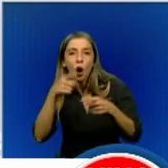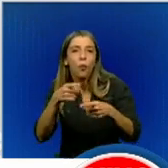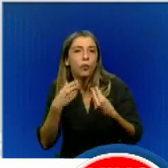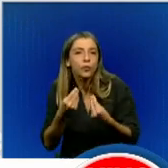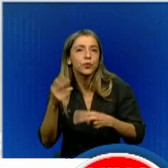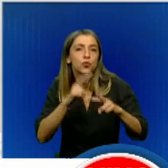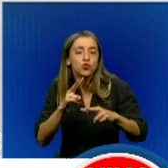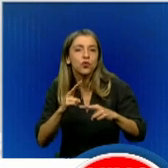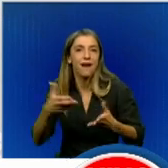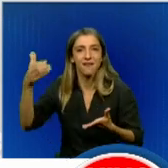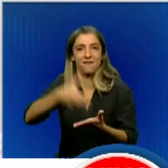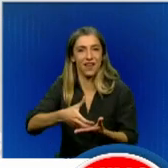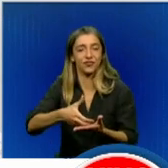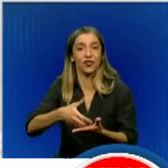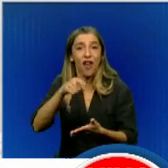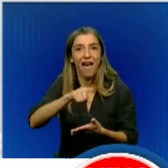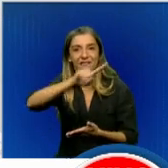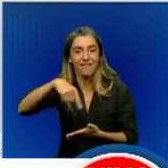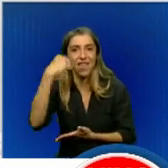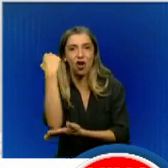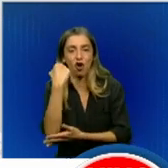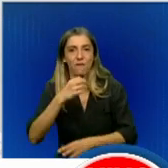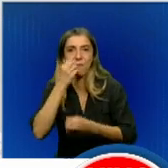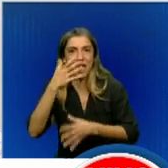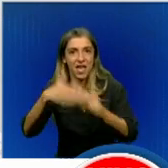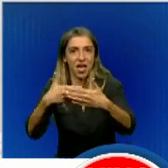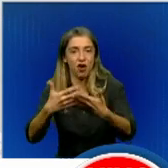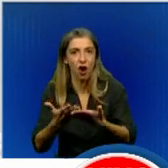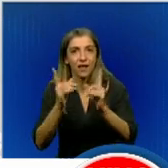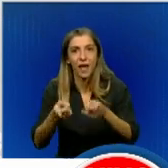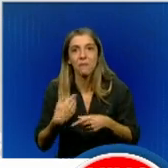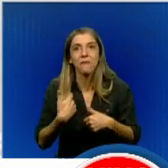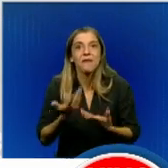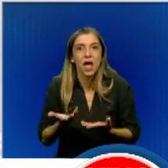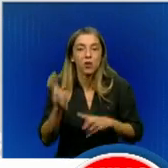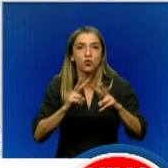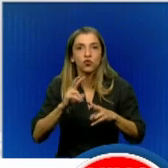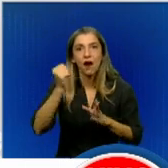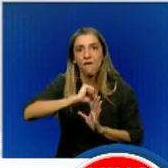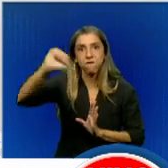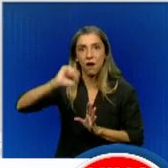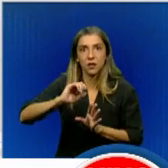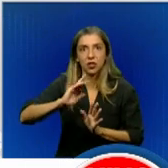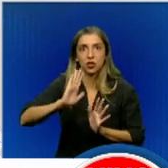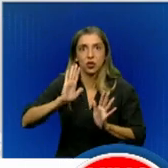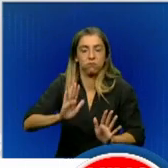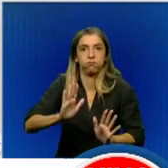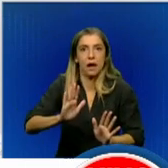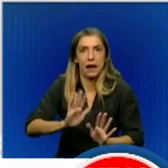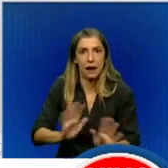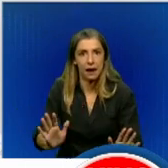reactivar la economía y la inflación que ha llegado a niveles realmente preocupantes y